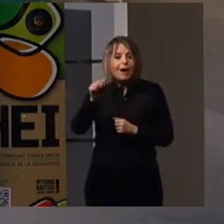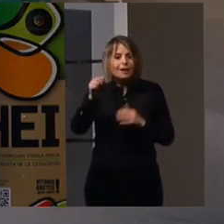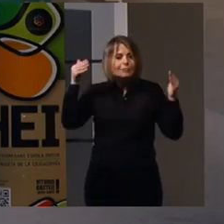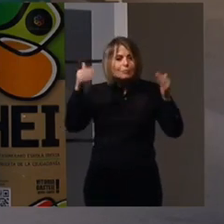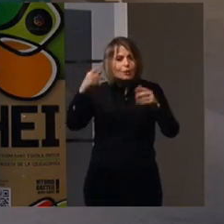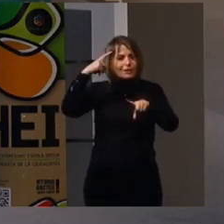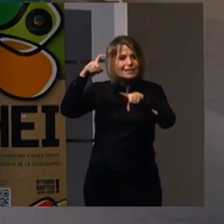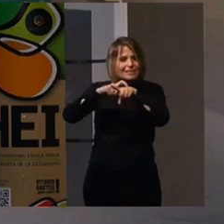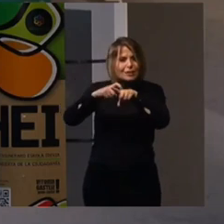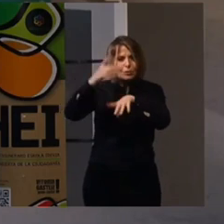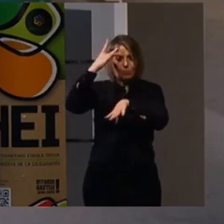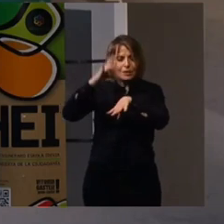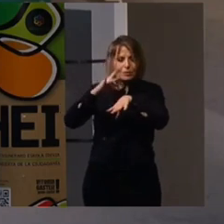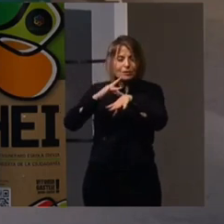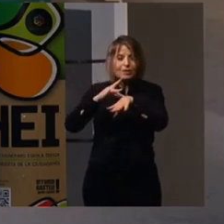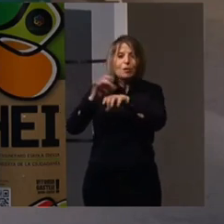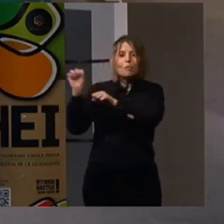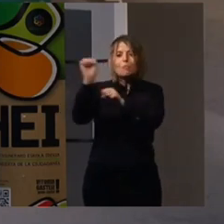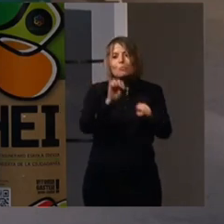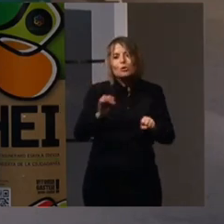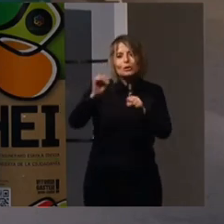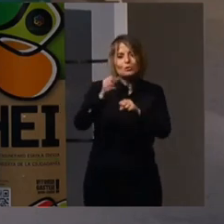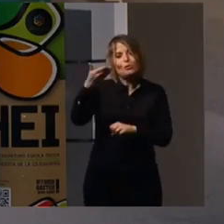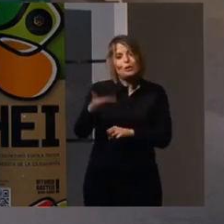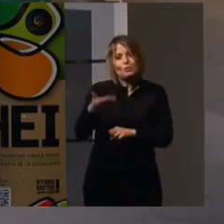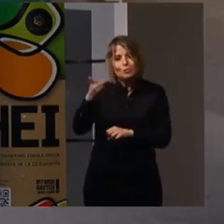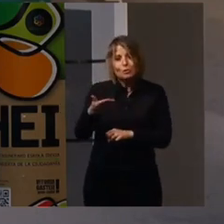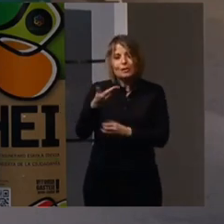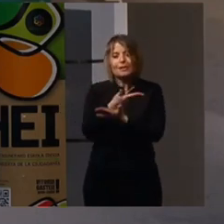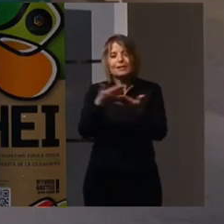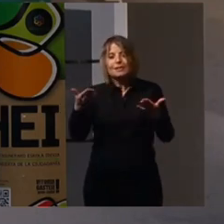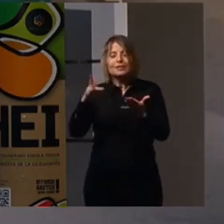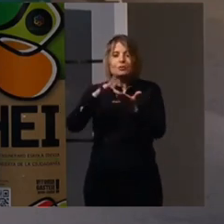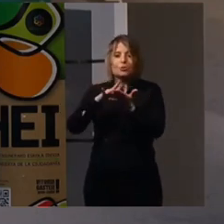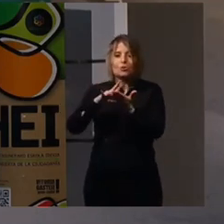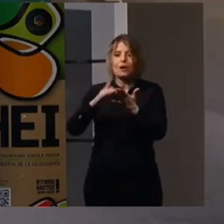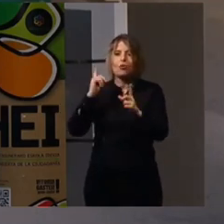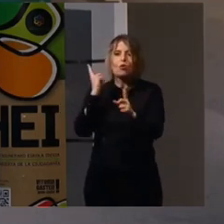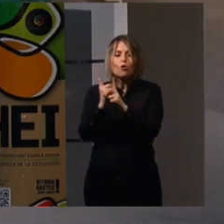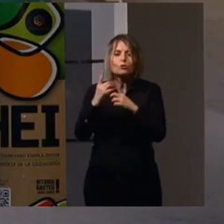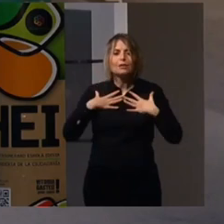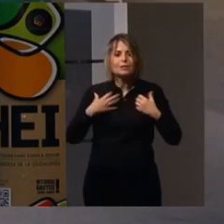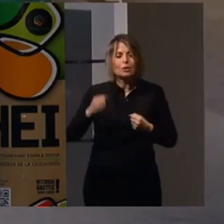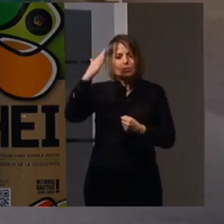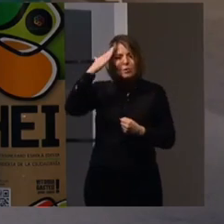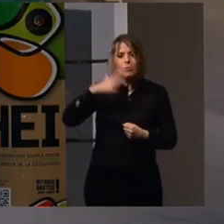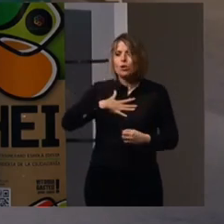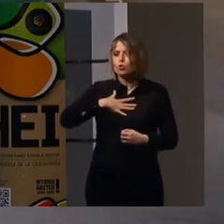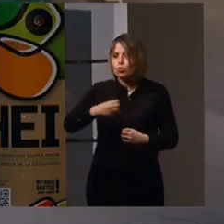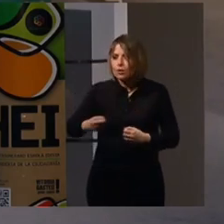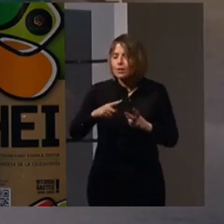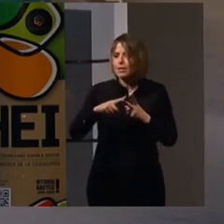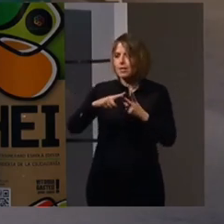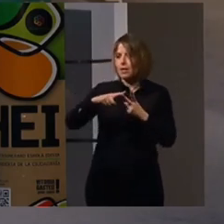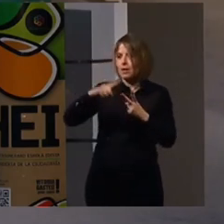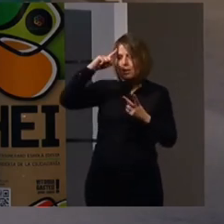la psicopatología, el factor protector más potente frente a cualquier evento adverso en salud mental, sea el suicidio, sea un